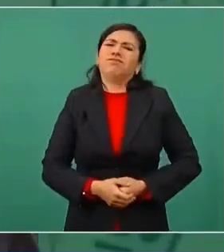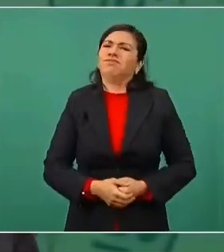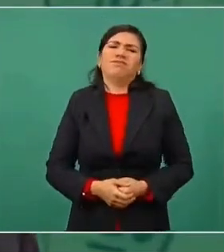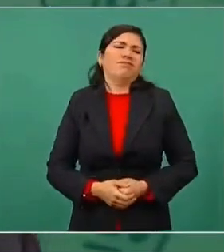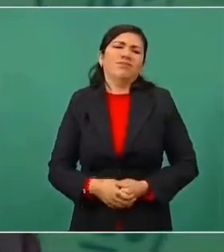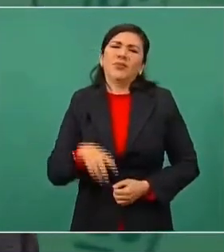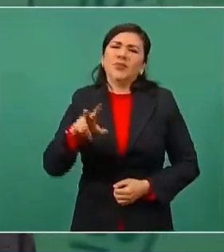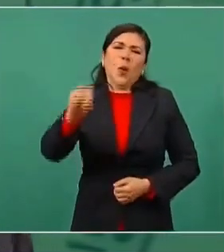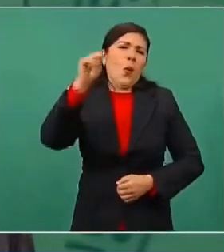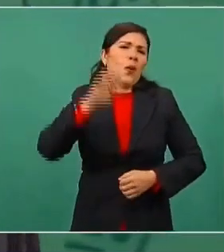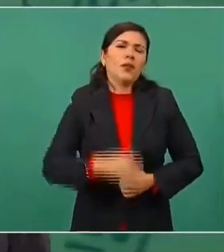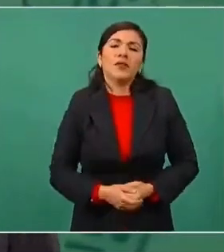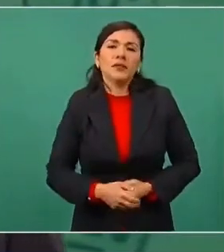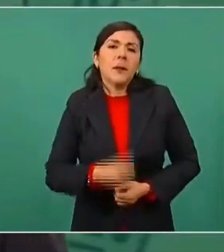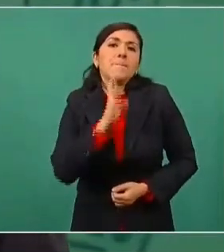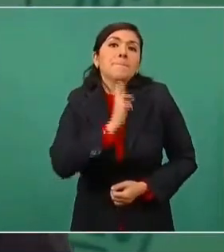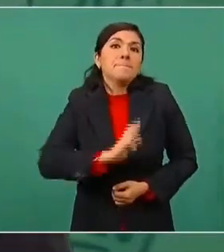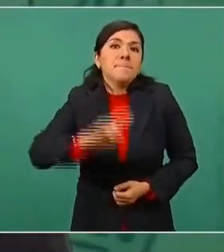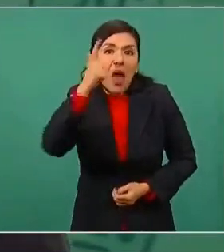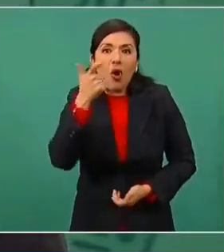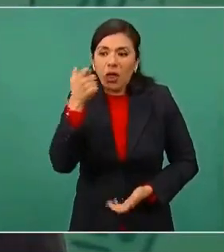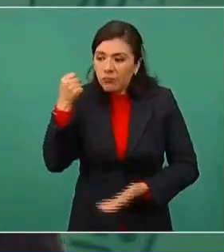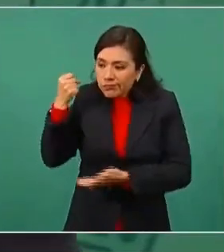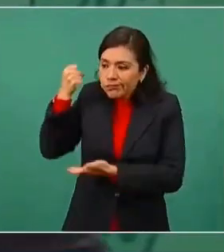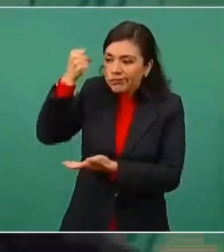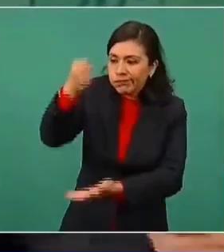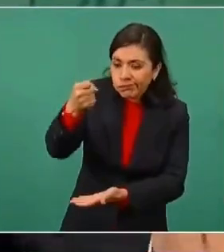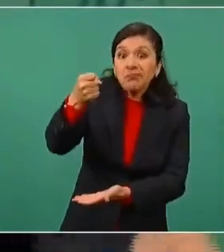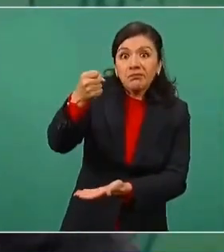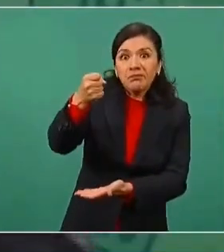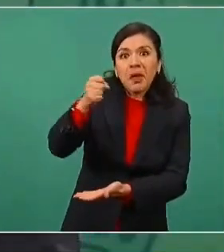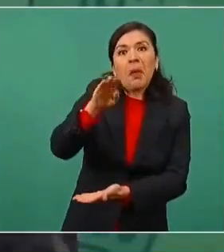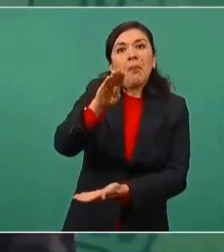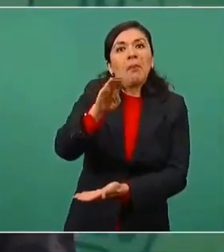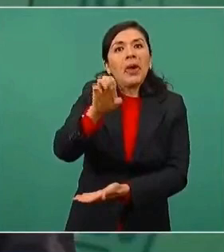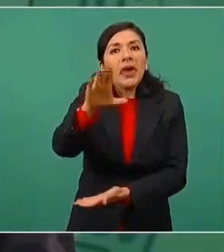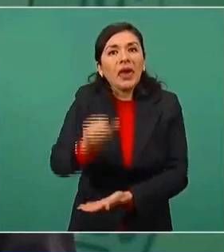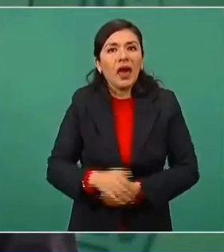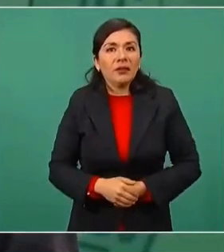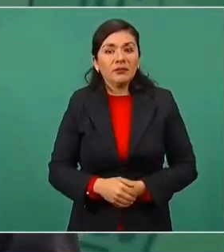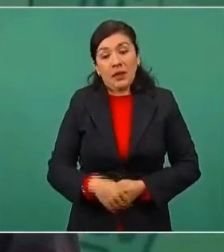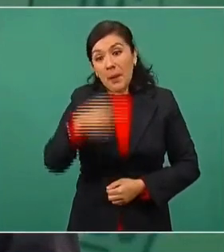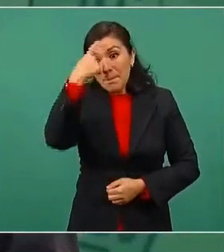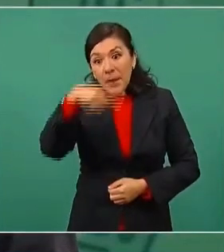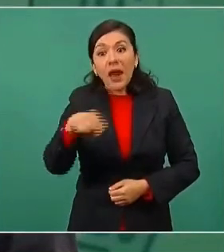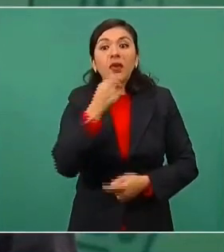preferimos las becas para los niños pobres,